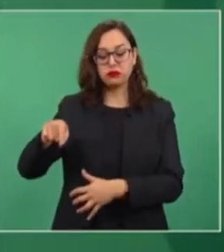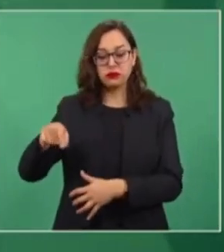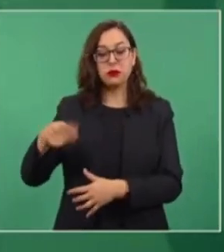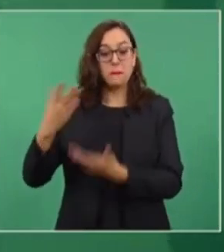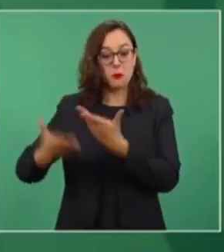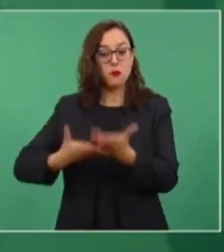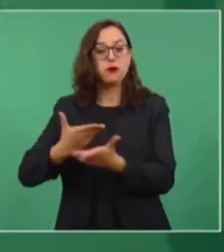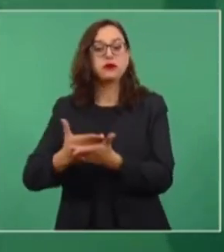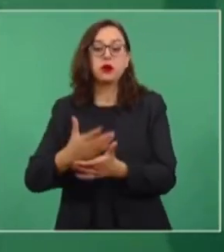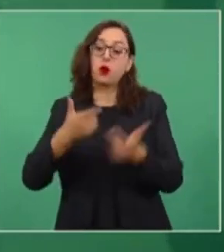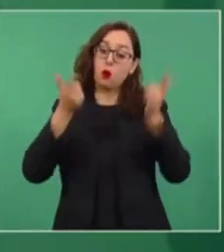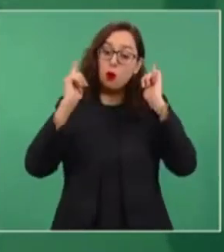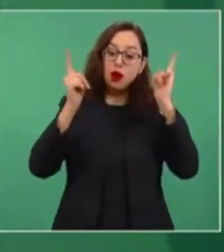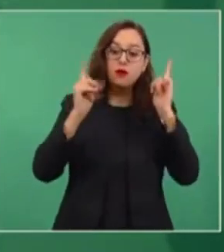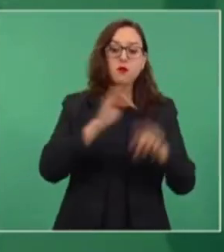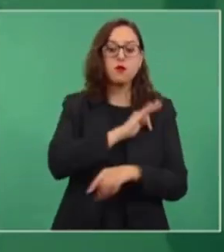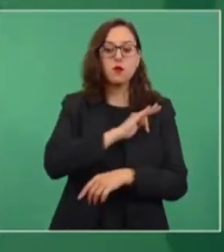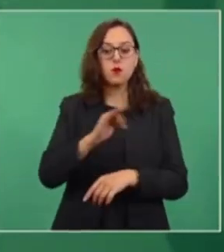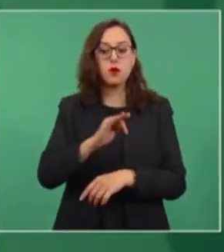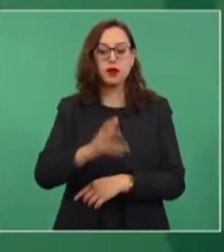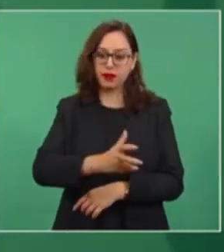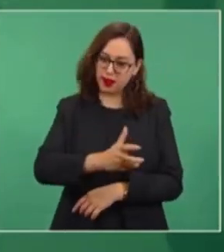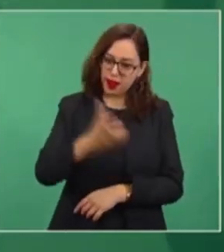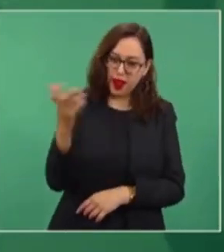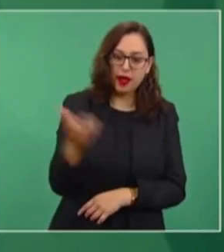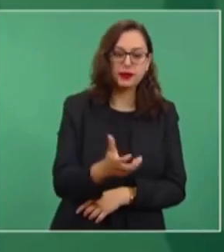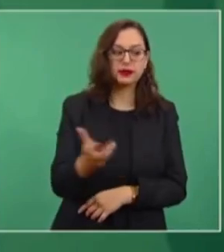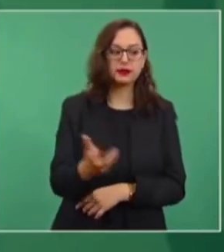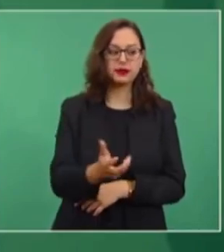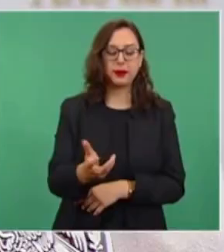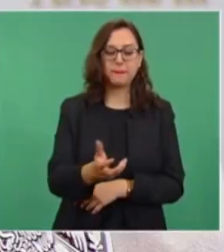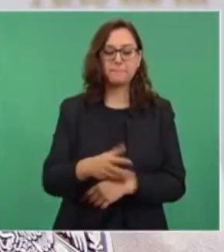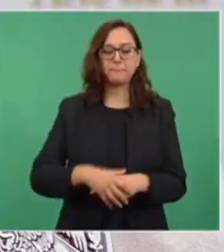terminar mi intervención